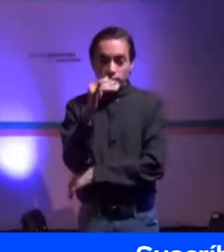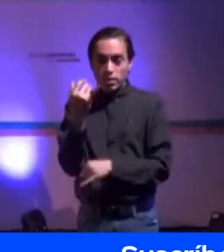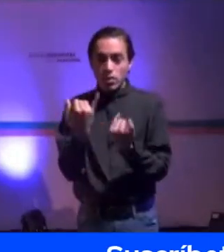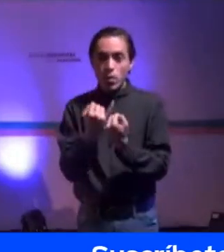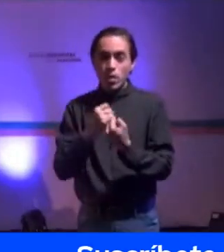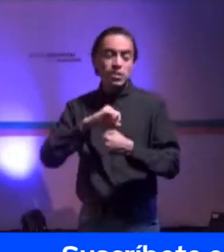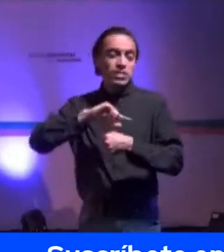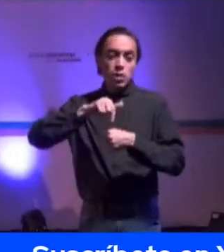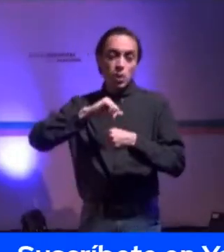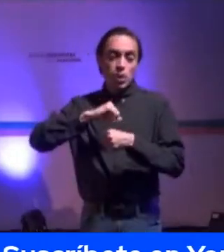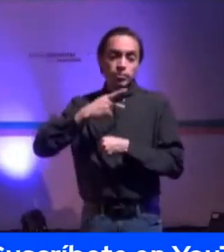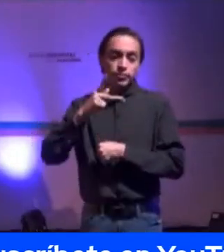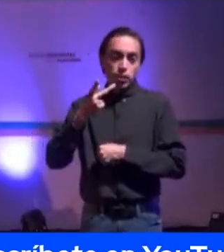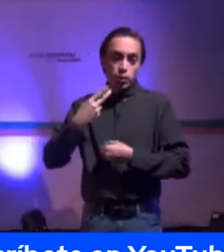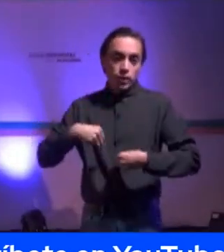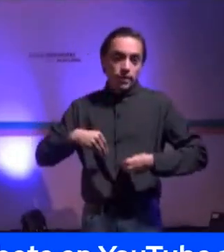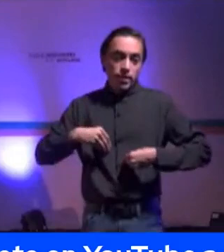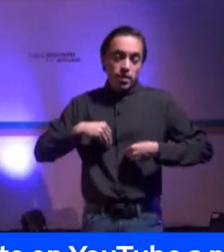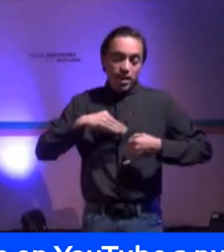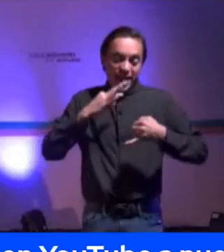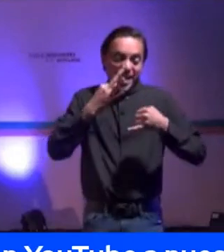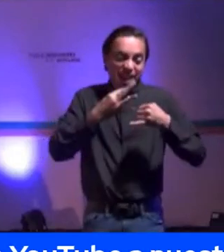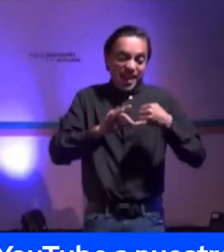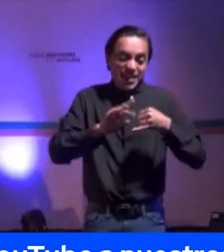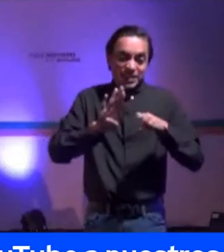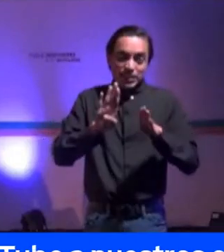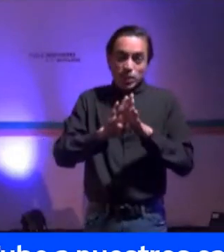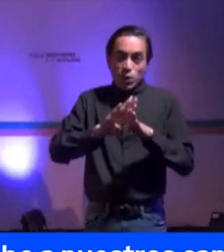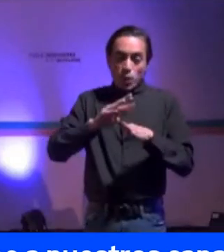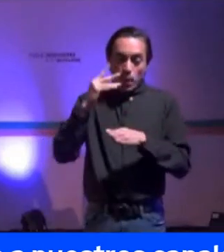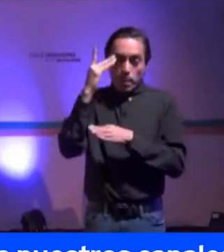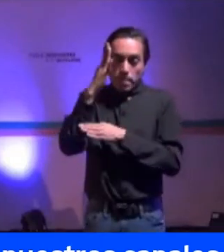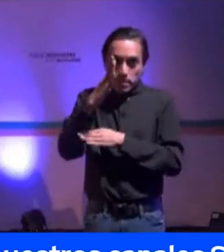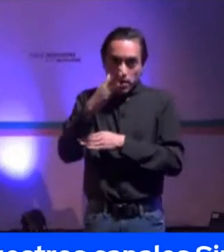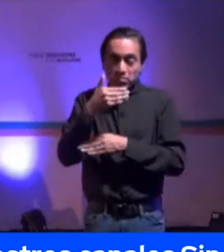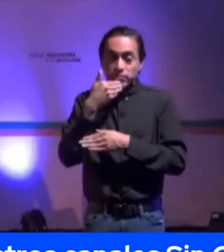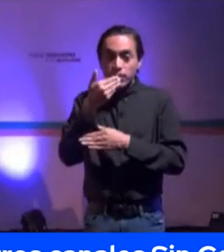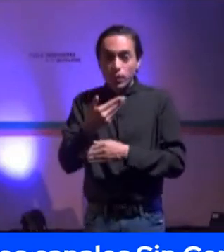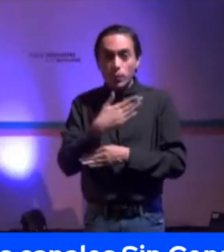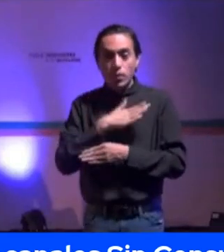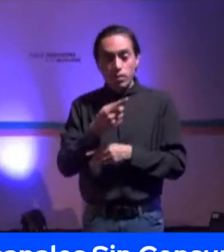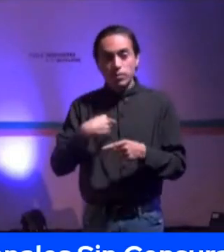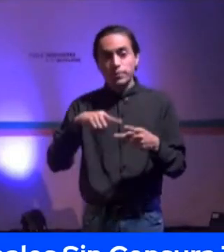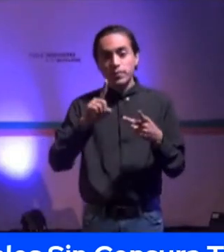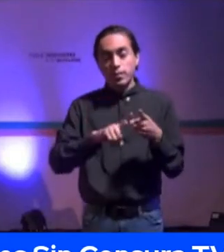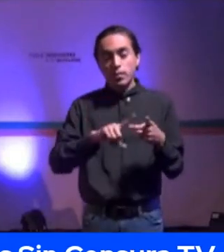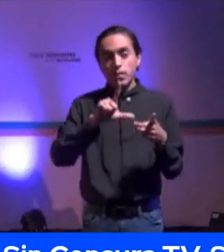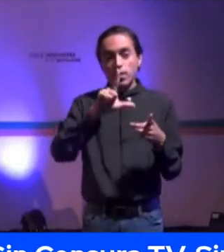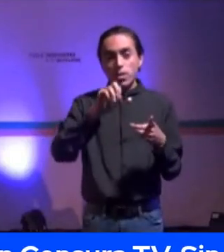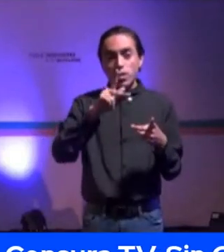la última parte de su trayectoria, López Dóriga,